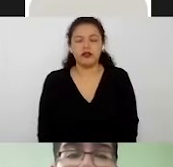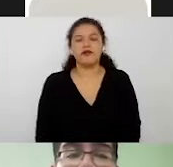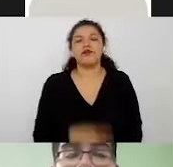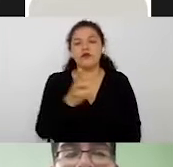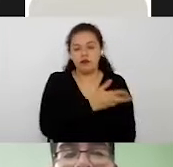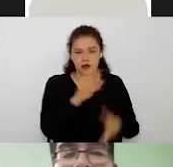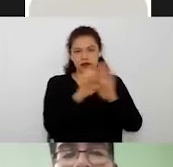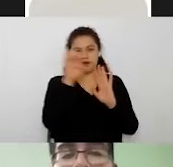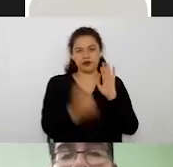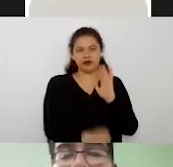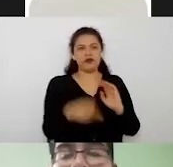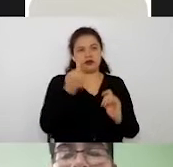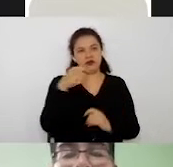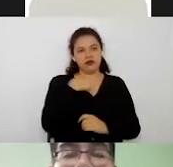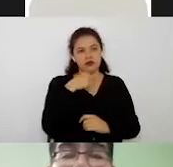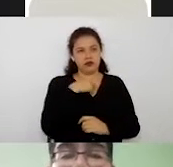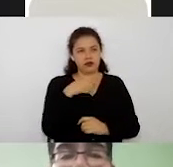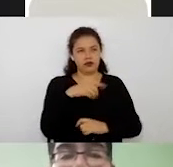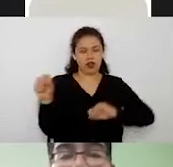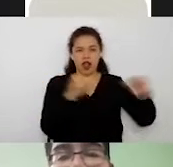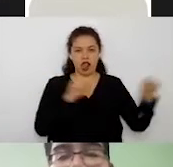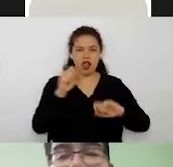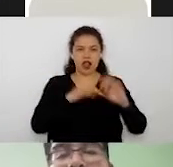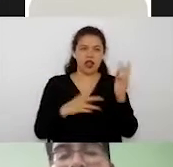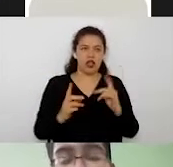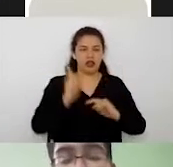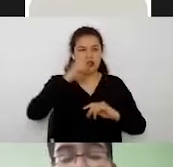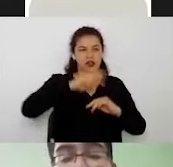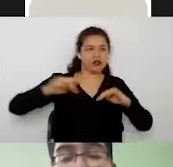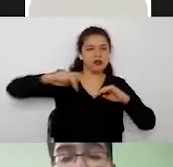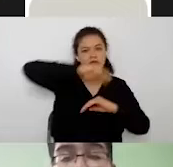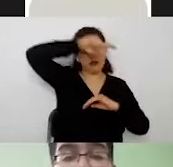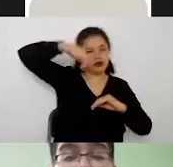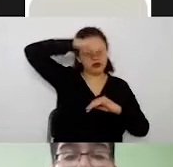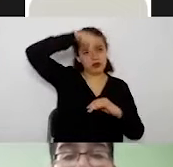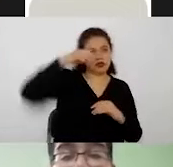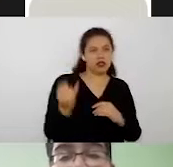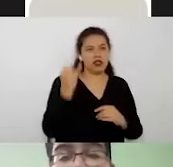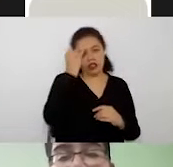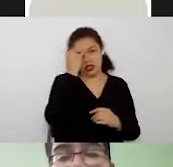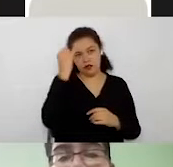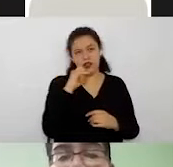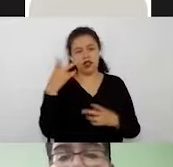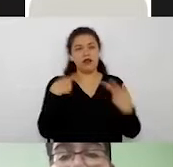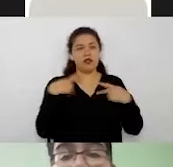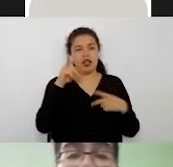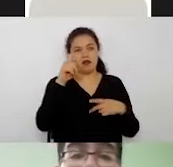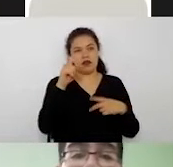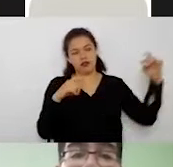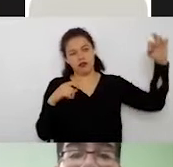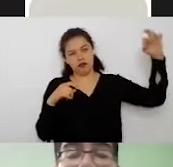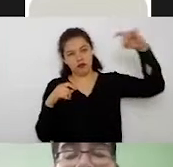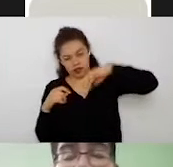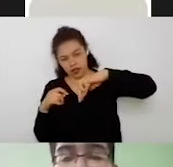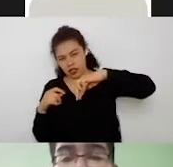de, bueno, y si me subo, si está temblando y si me subo yo a la azotea, imagínense que 20 personas van bajando y una persona